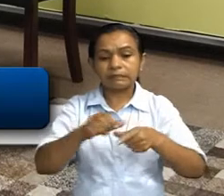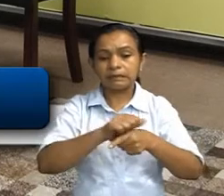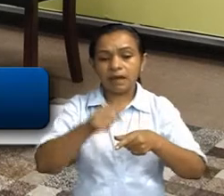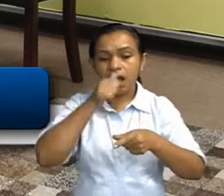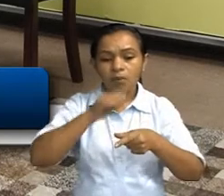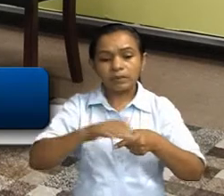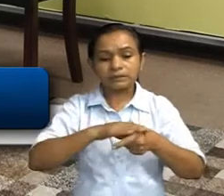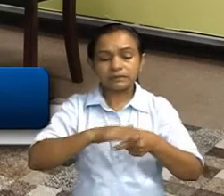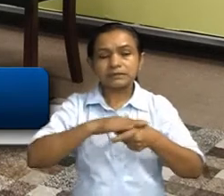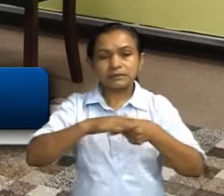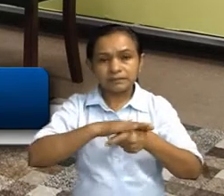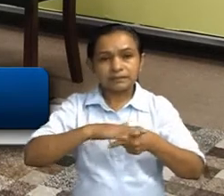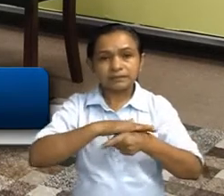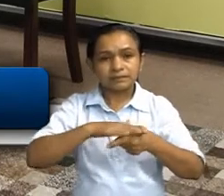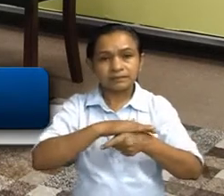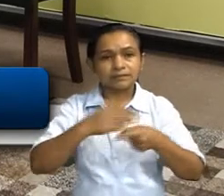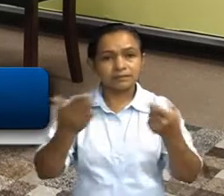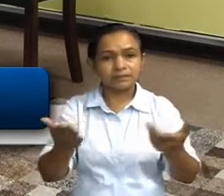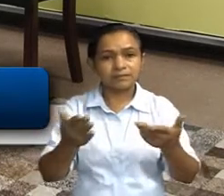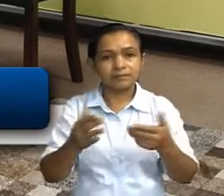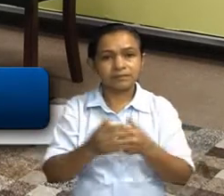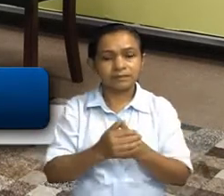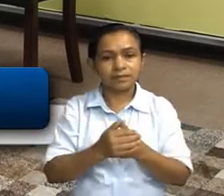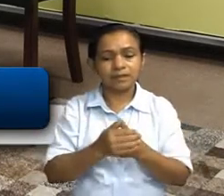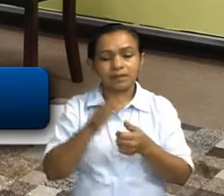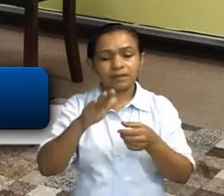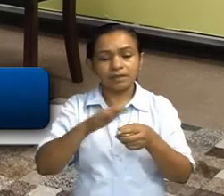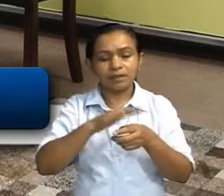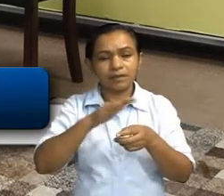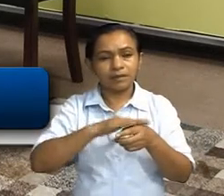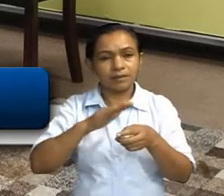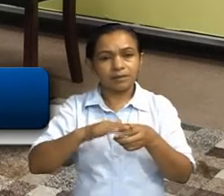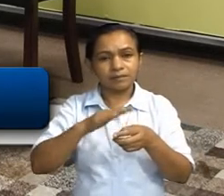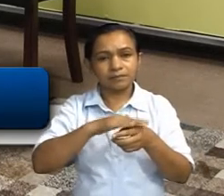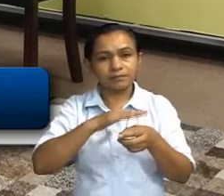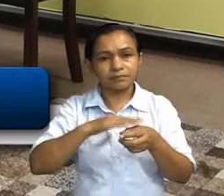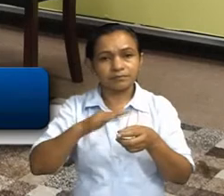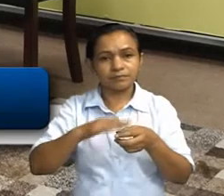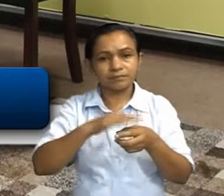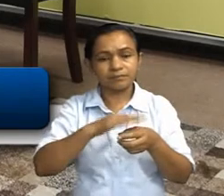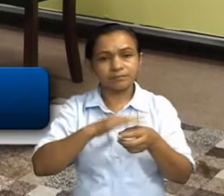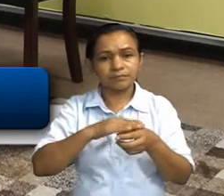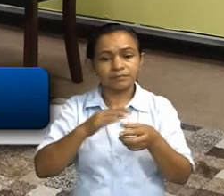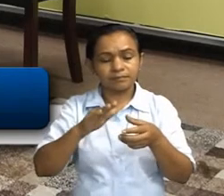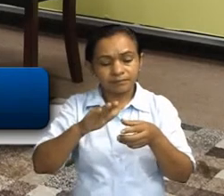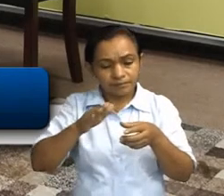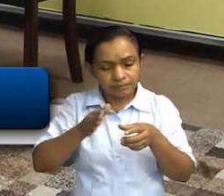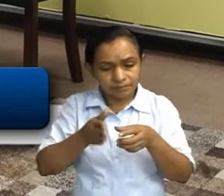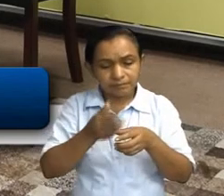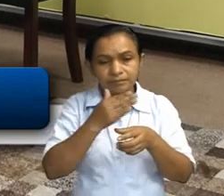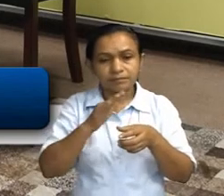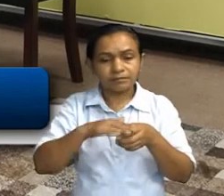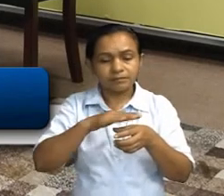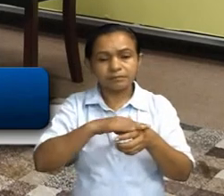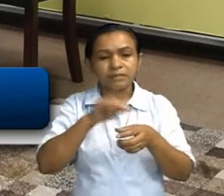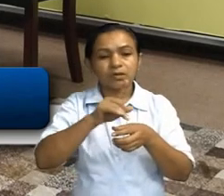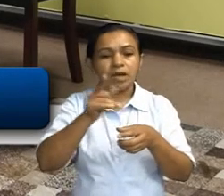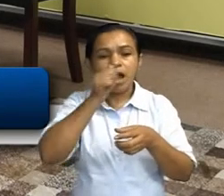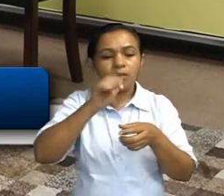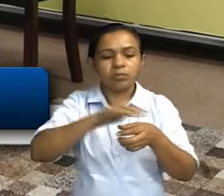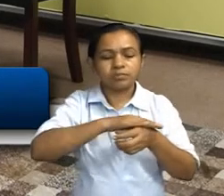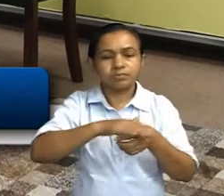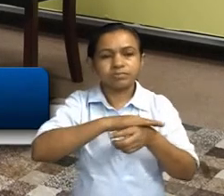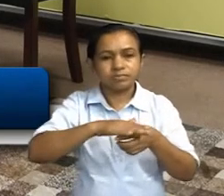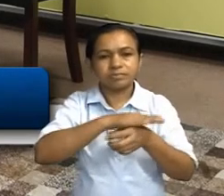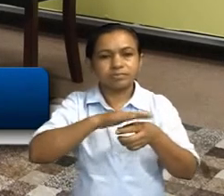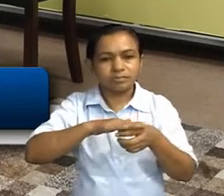agüita. O sea, no basta con solo limpiarle con el papel higiénico, con la toallita húmeda, sino